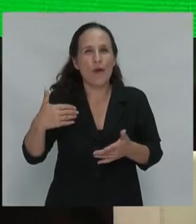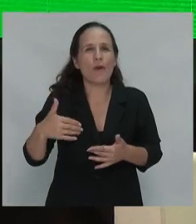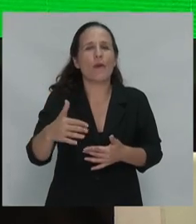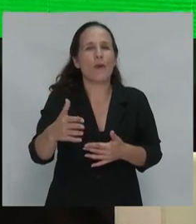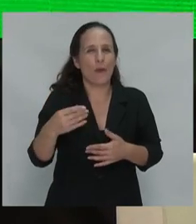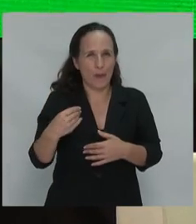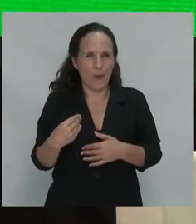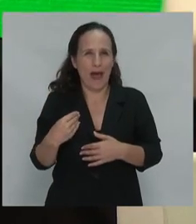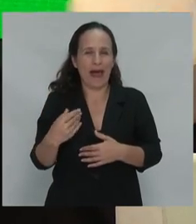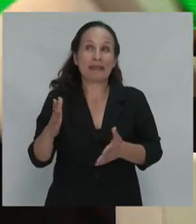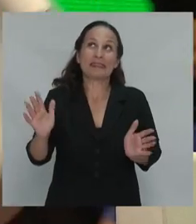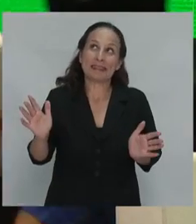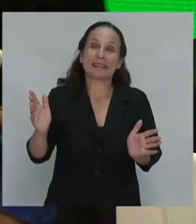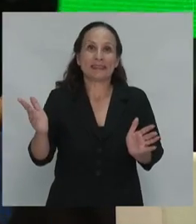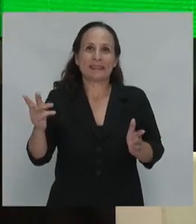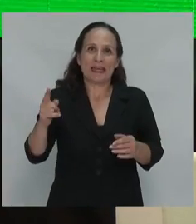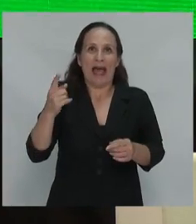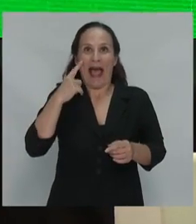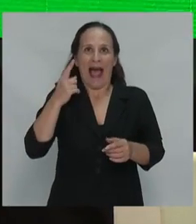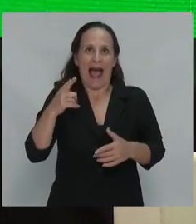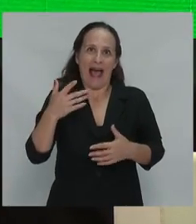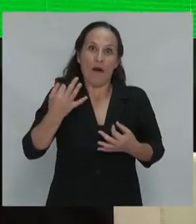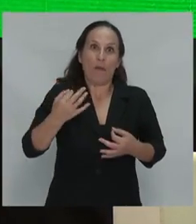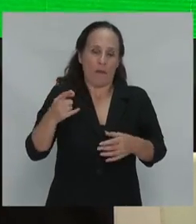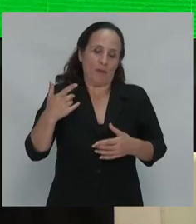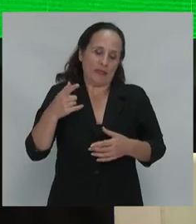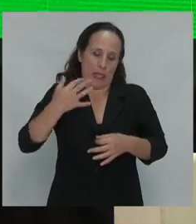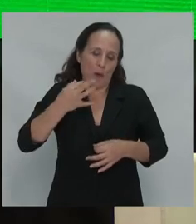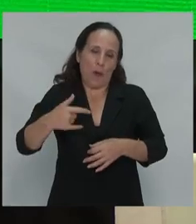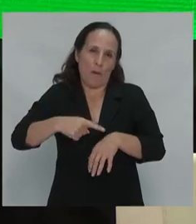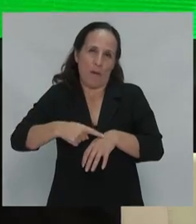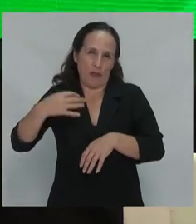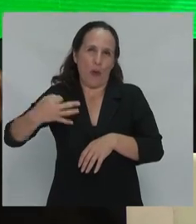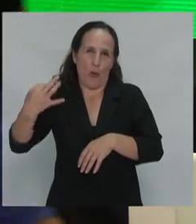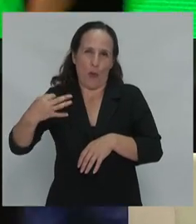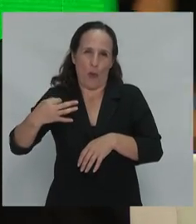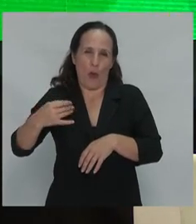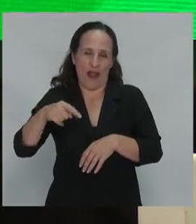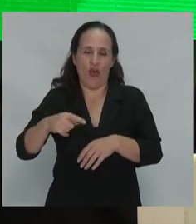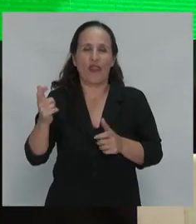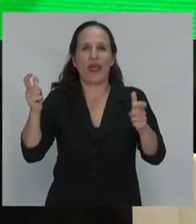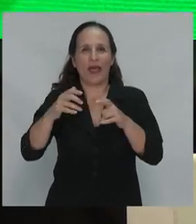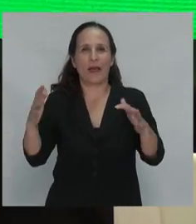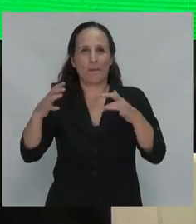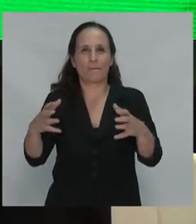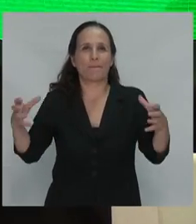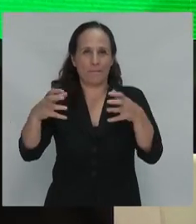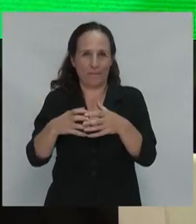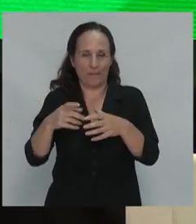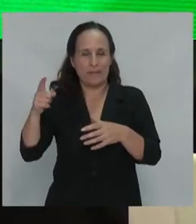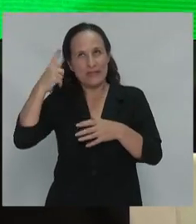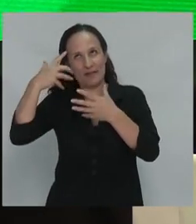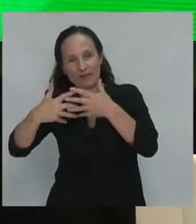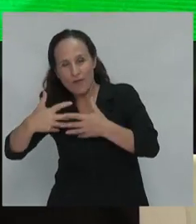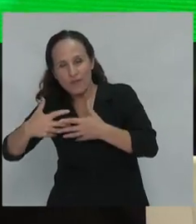sustituir la presencia del pp aquí pero sí será otro gran momento del foro mundial del pensamiento crítico yo los dejo con karina